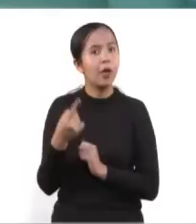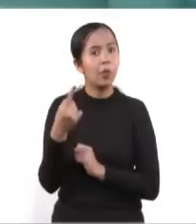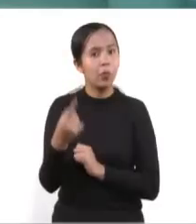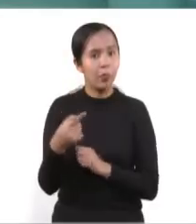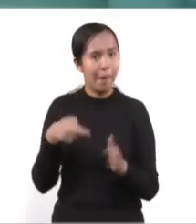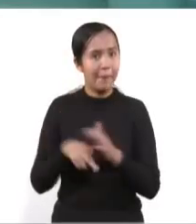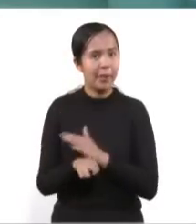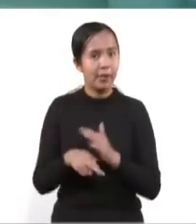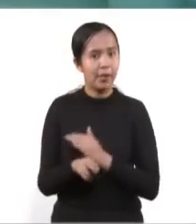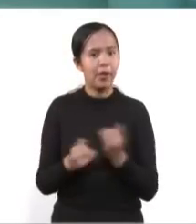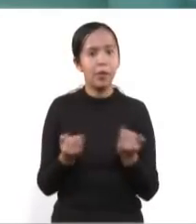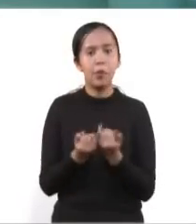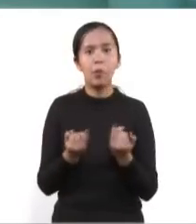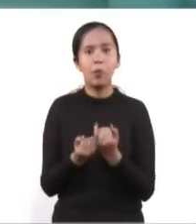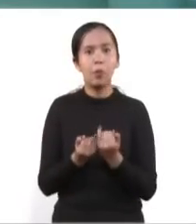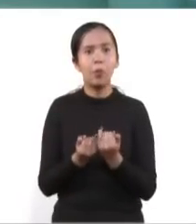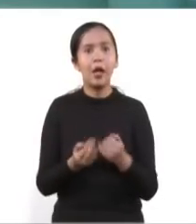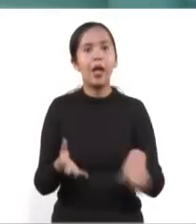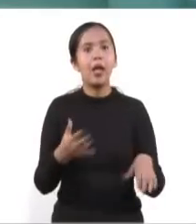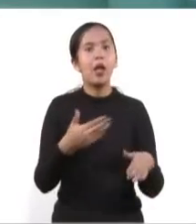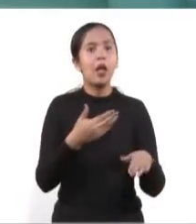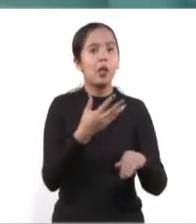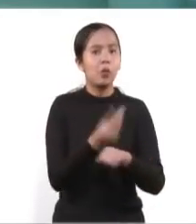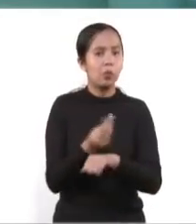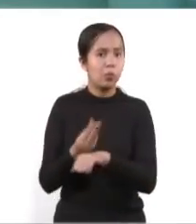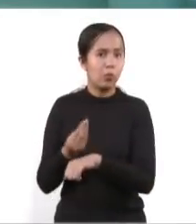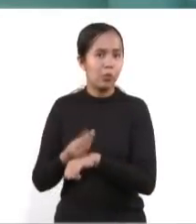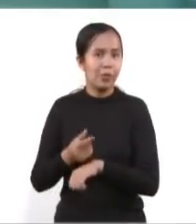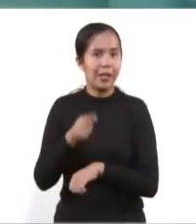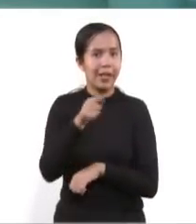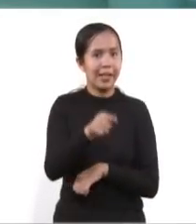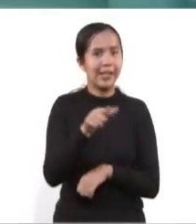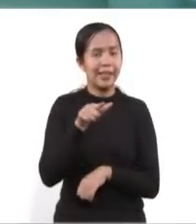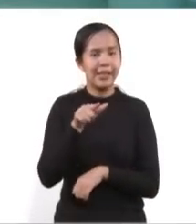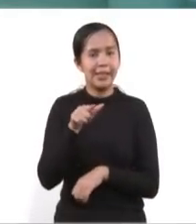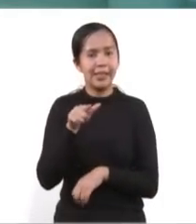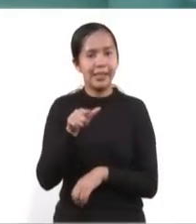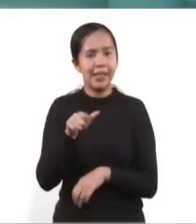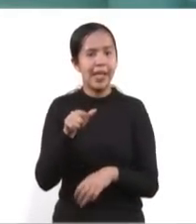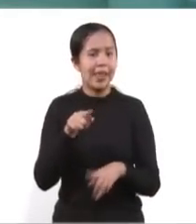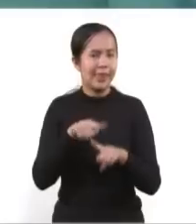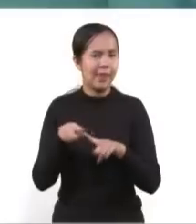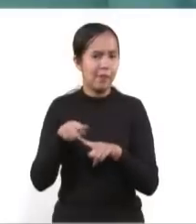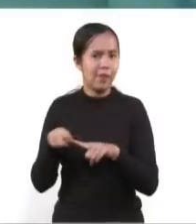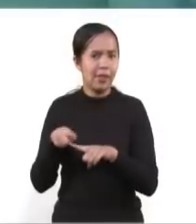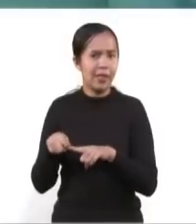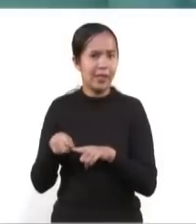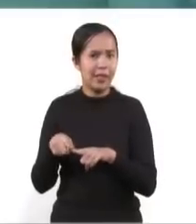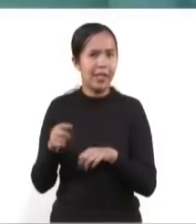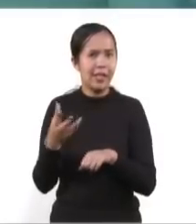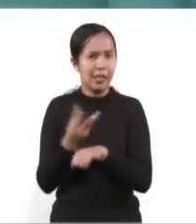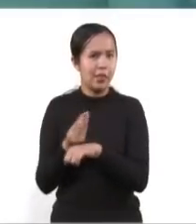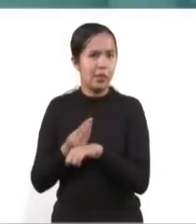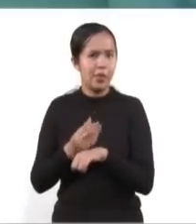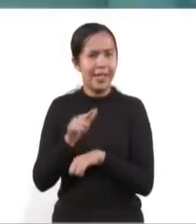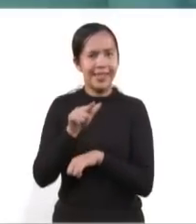renovación de las 17 subestaciones de rectificación a lo largo de la nueva línea